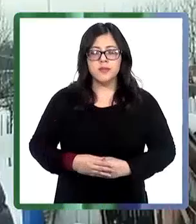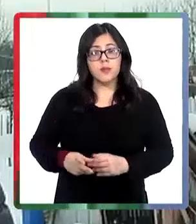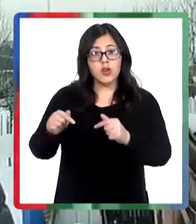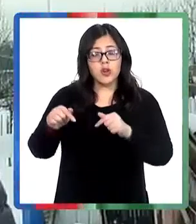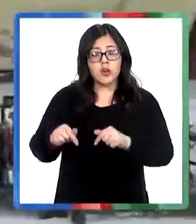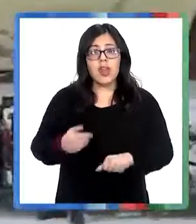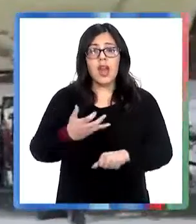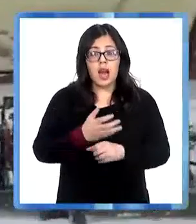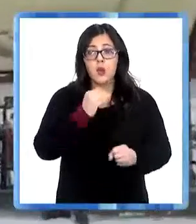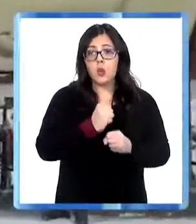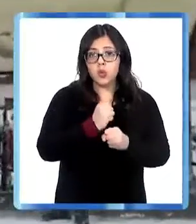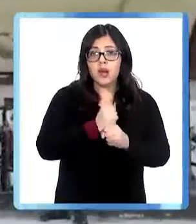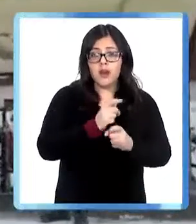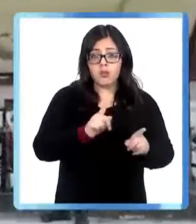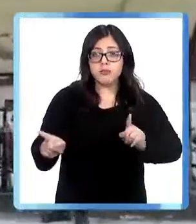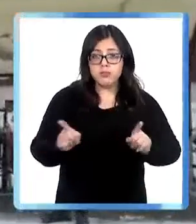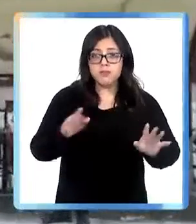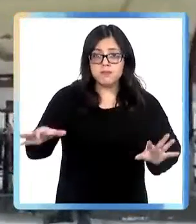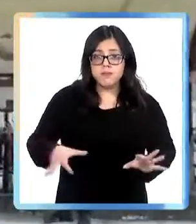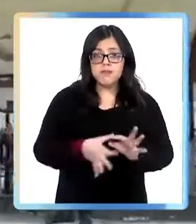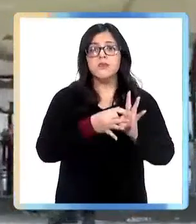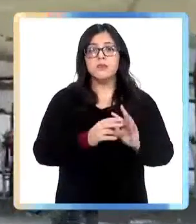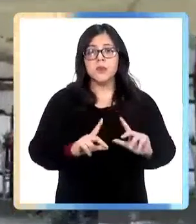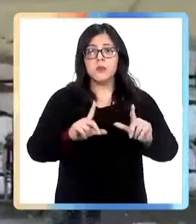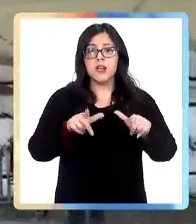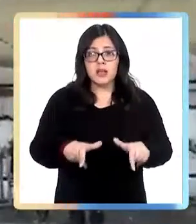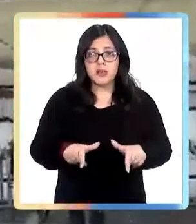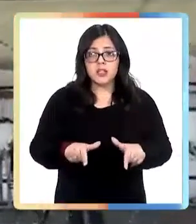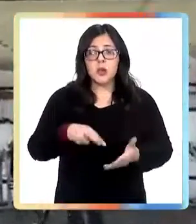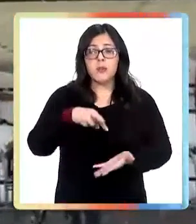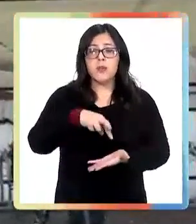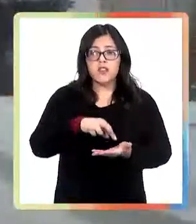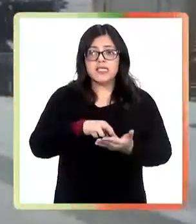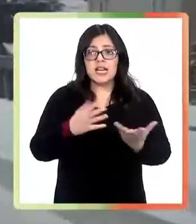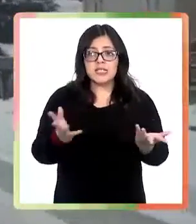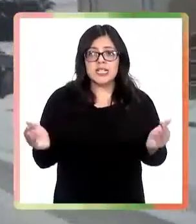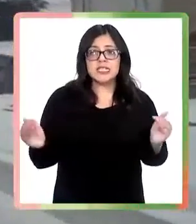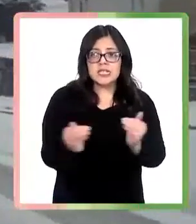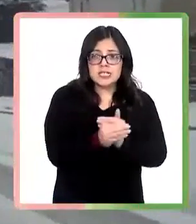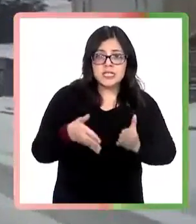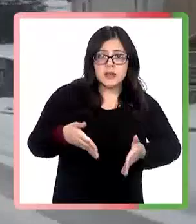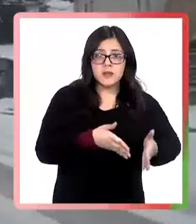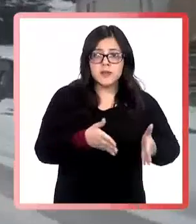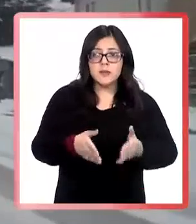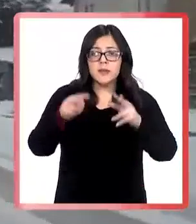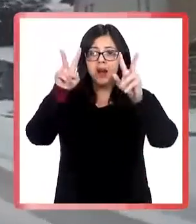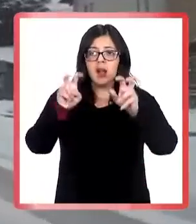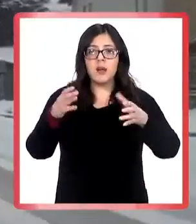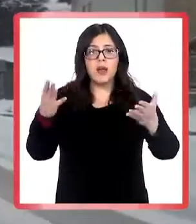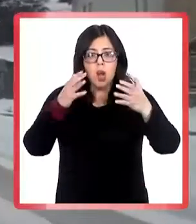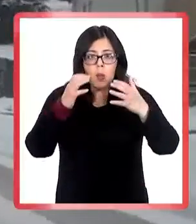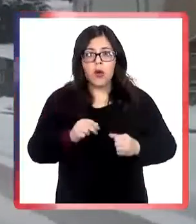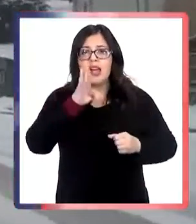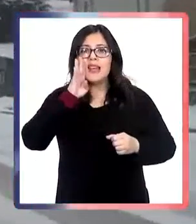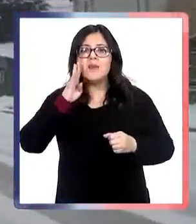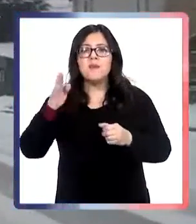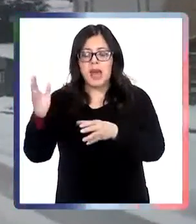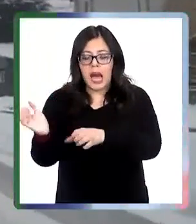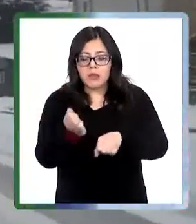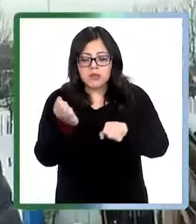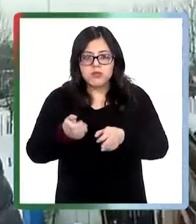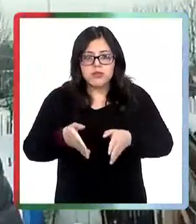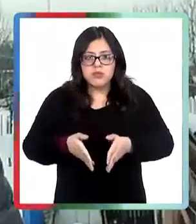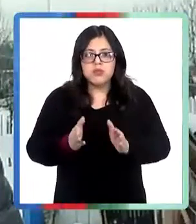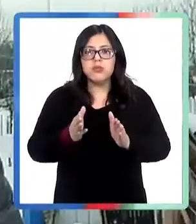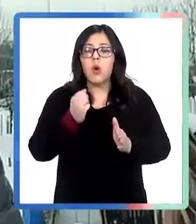sectores rurales. Hoy día existe un trabajo coordinado con la Dirección Provincial de Vialidad en lo que respecta a